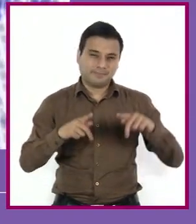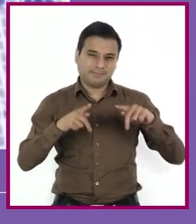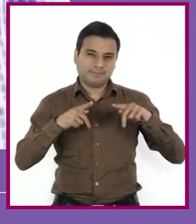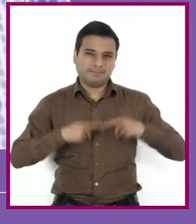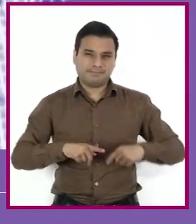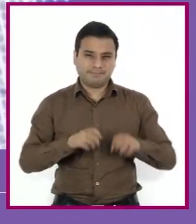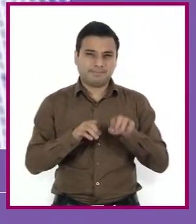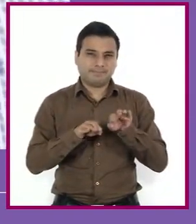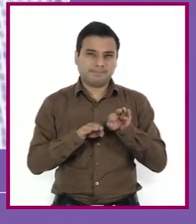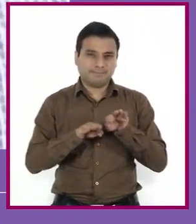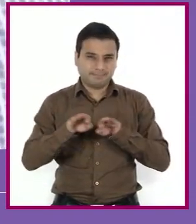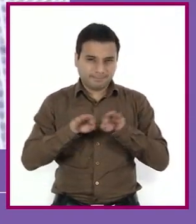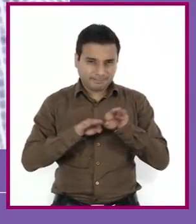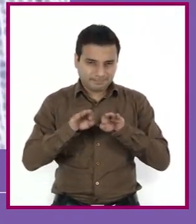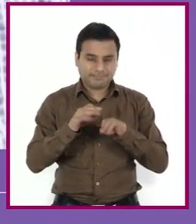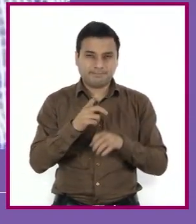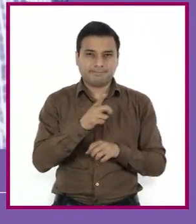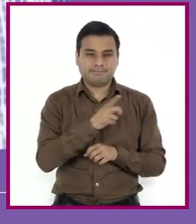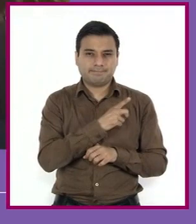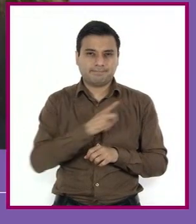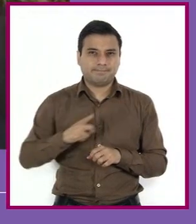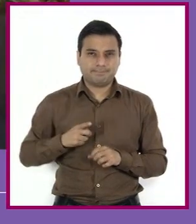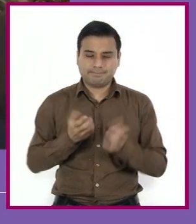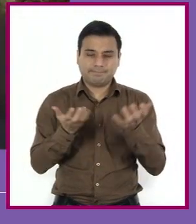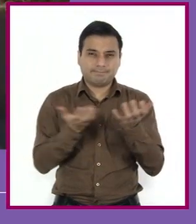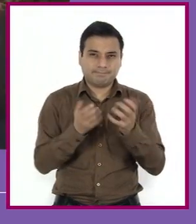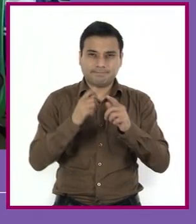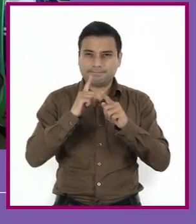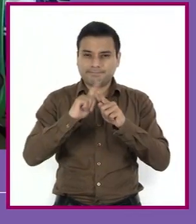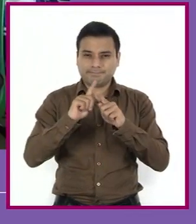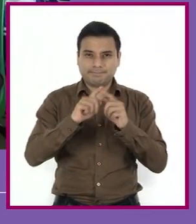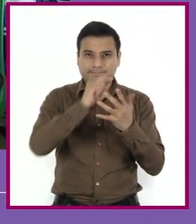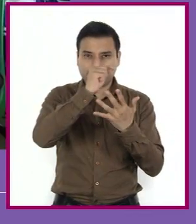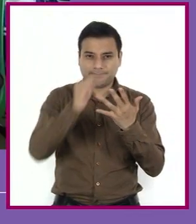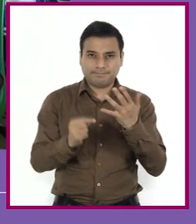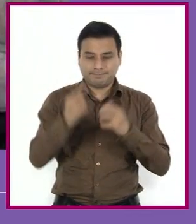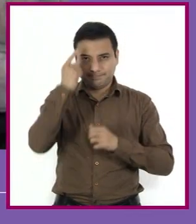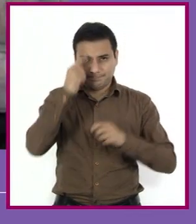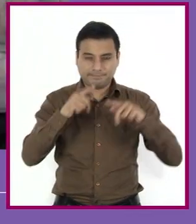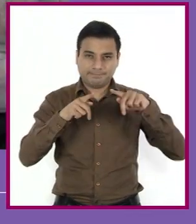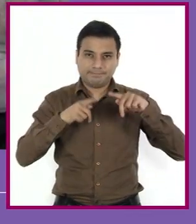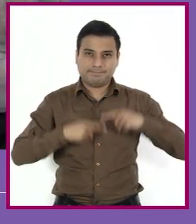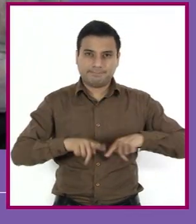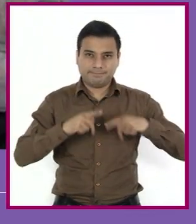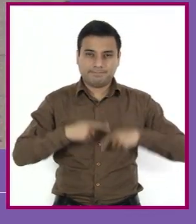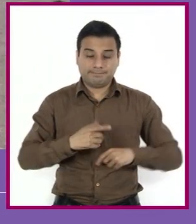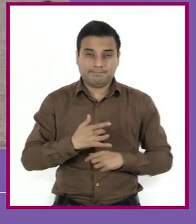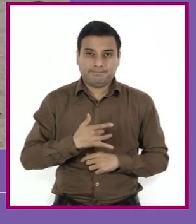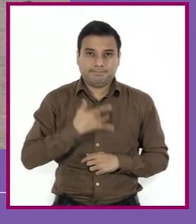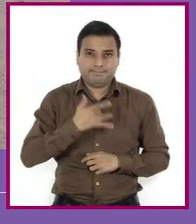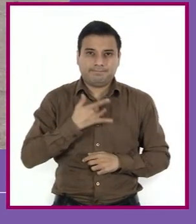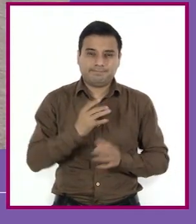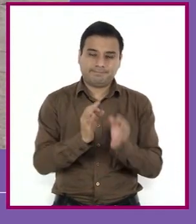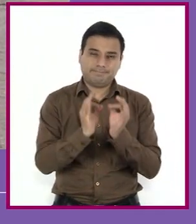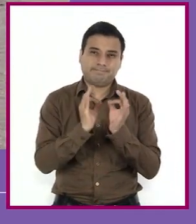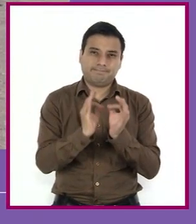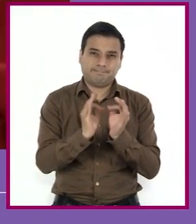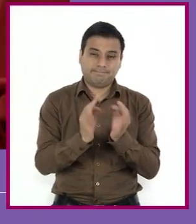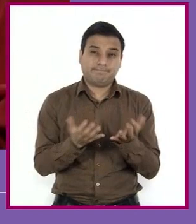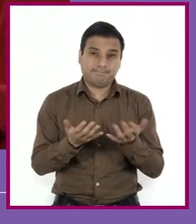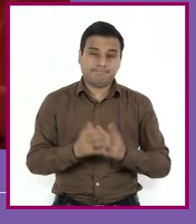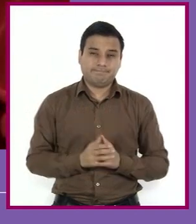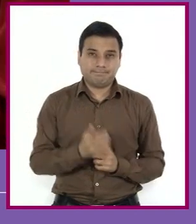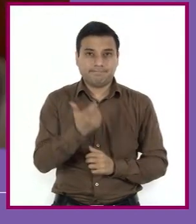públicos llevar a cabo actividades imperativas para alcanzar el bienestar público, estableciendo las condiciones